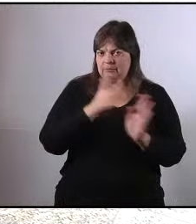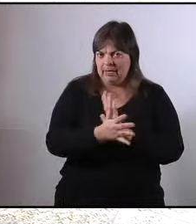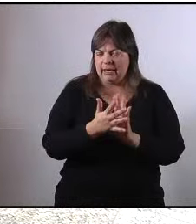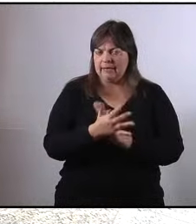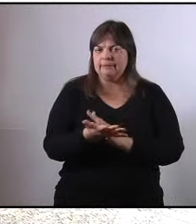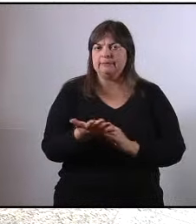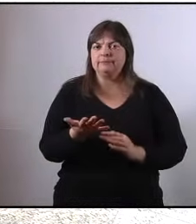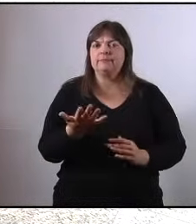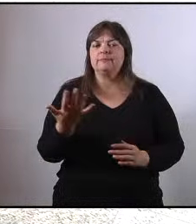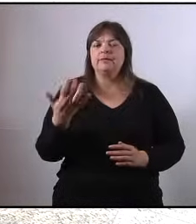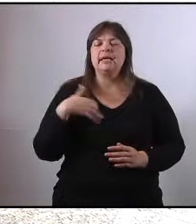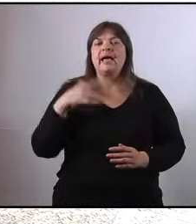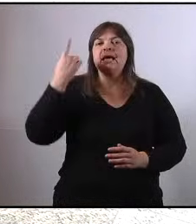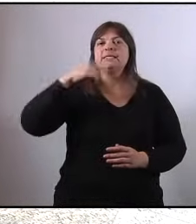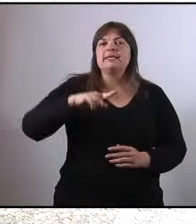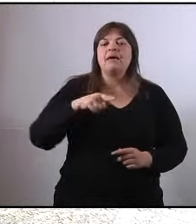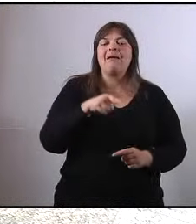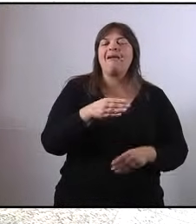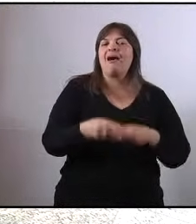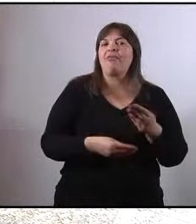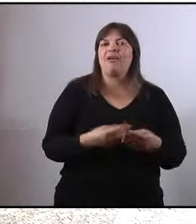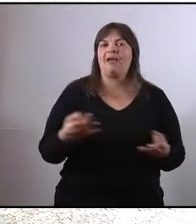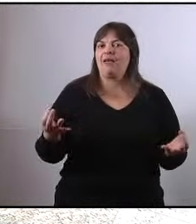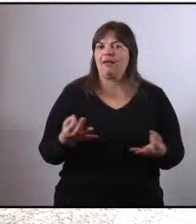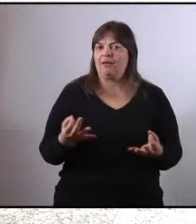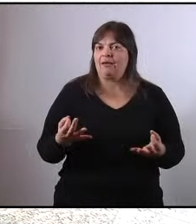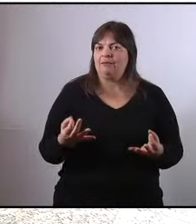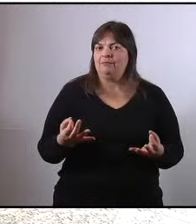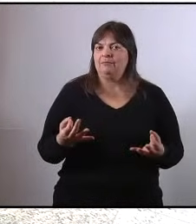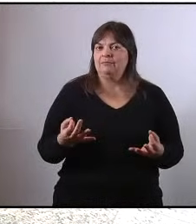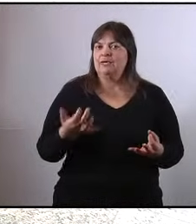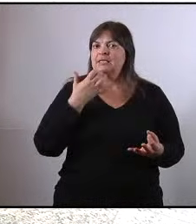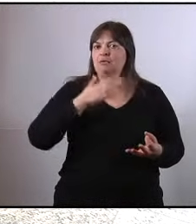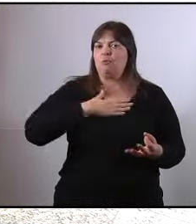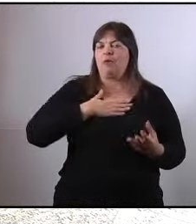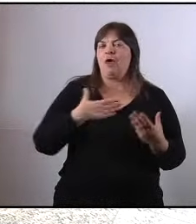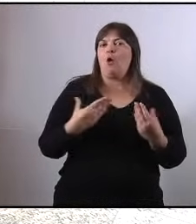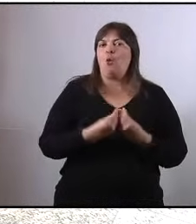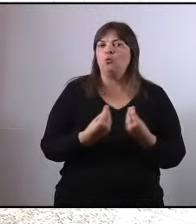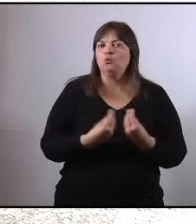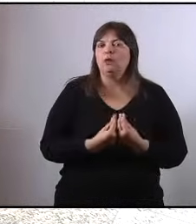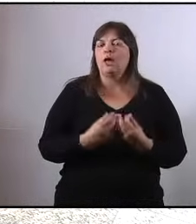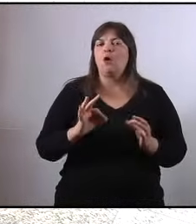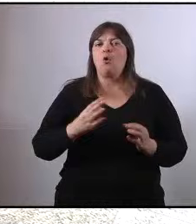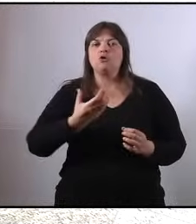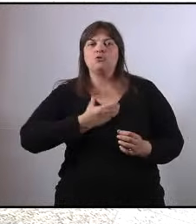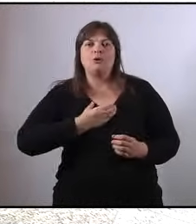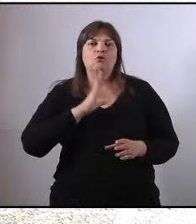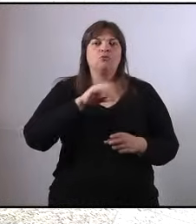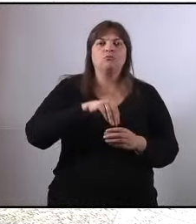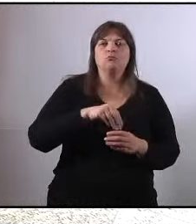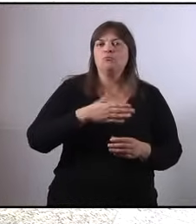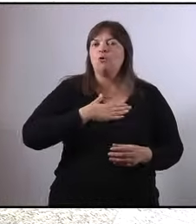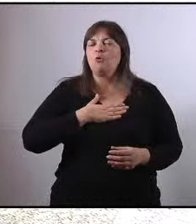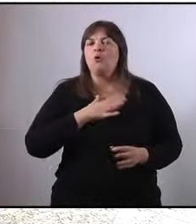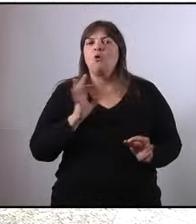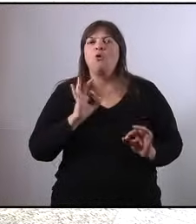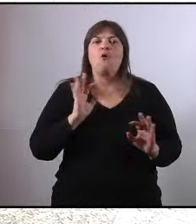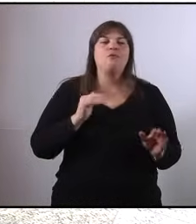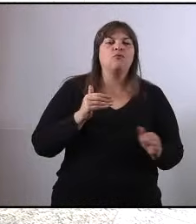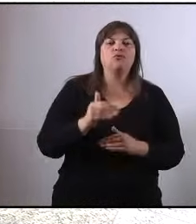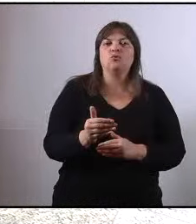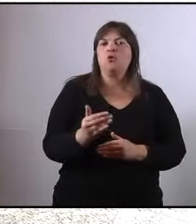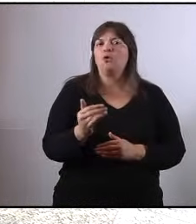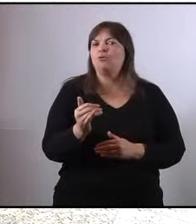si ya se sabe un poco qué se va a hacer con él, no se va a hacer con él, si es propiedad de la Junta, si es propiedad del Ayuntamiento. Me gustaría saber si hay un futuro al